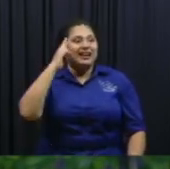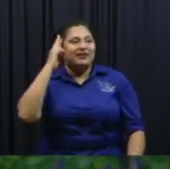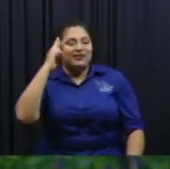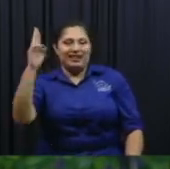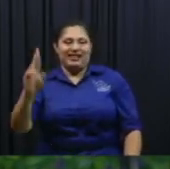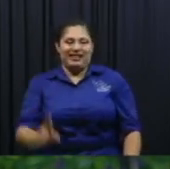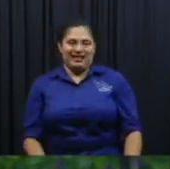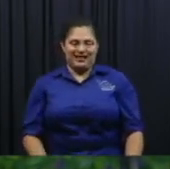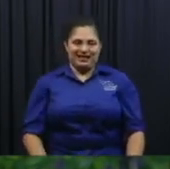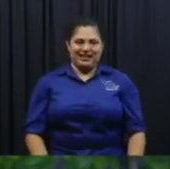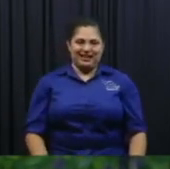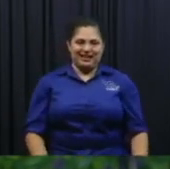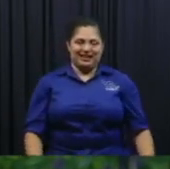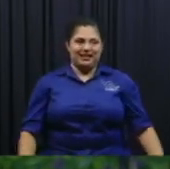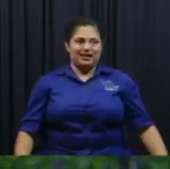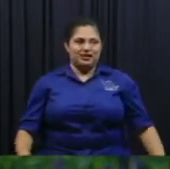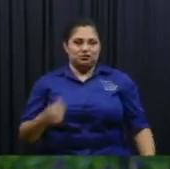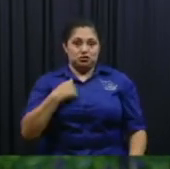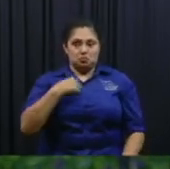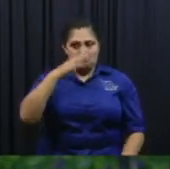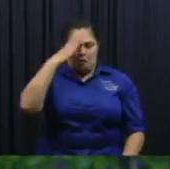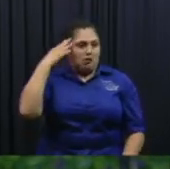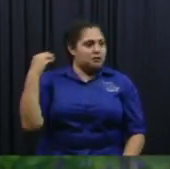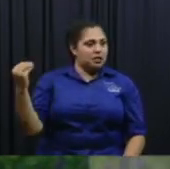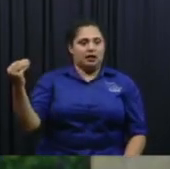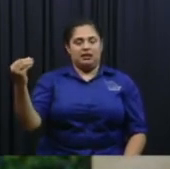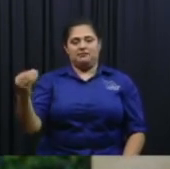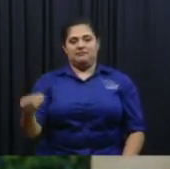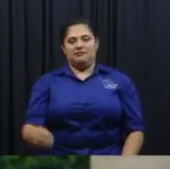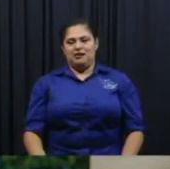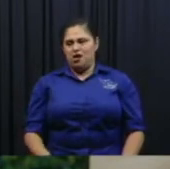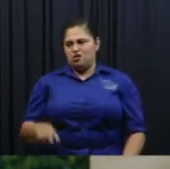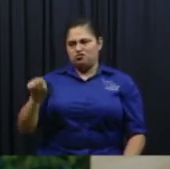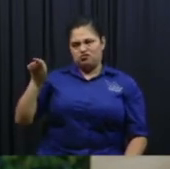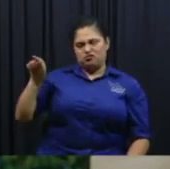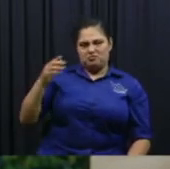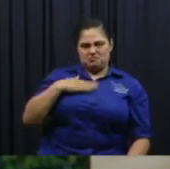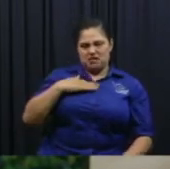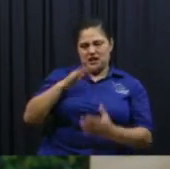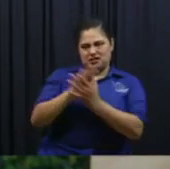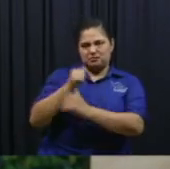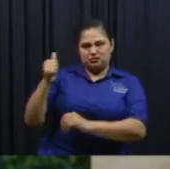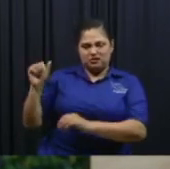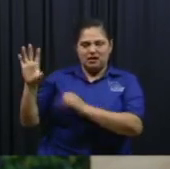tal como que me robaste mi memoria